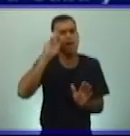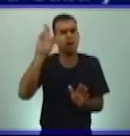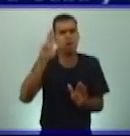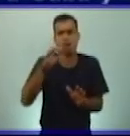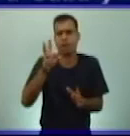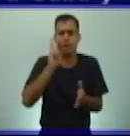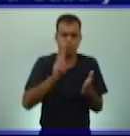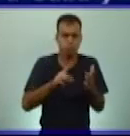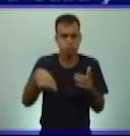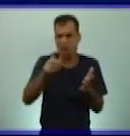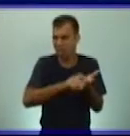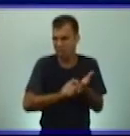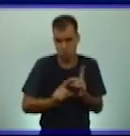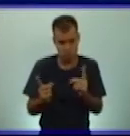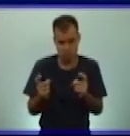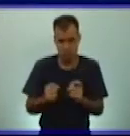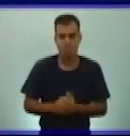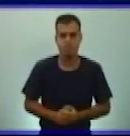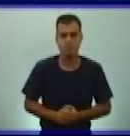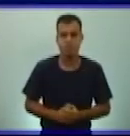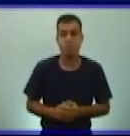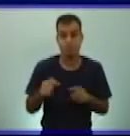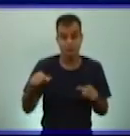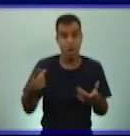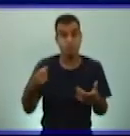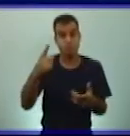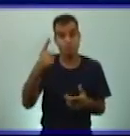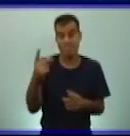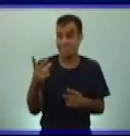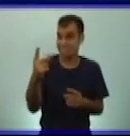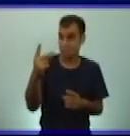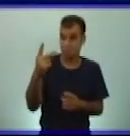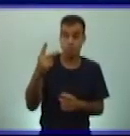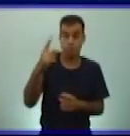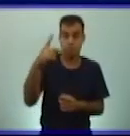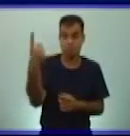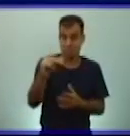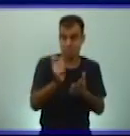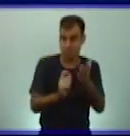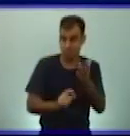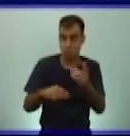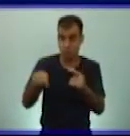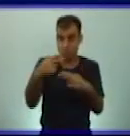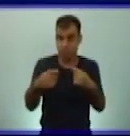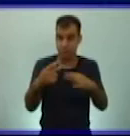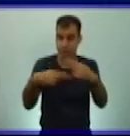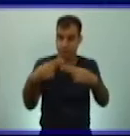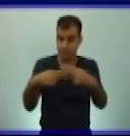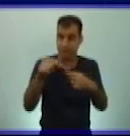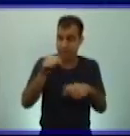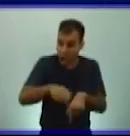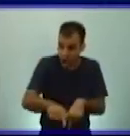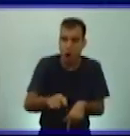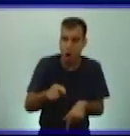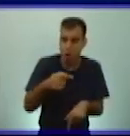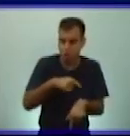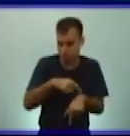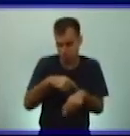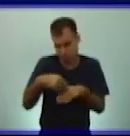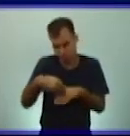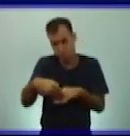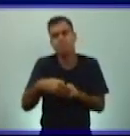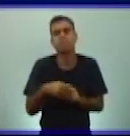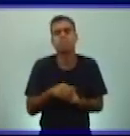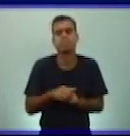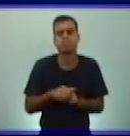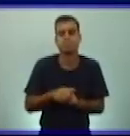anotarlo, aparecen en el libro de texto. Ahora sí, vamos a con una segunda actividad que sí deben anotar y deben realizar ahora en este tiempo que le vamos a dar en la clase, que